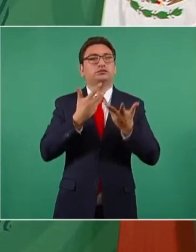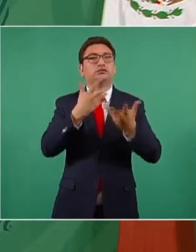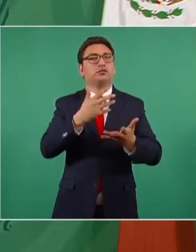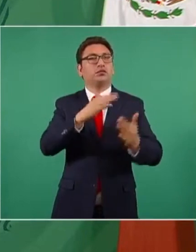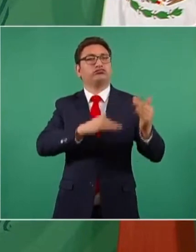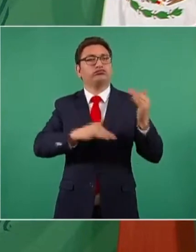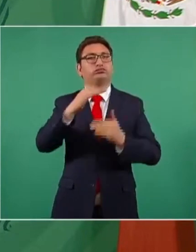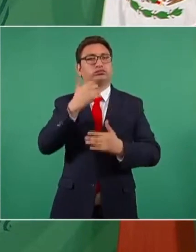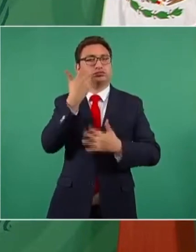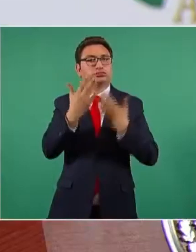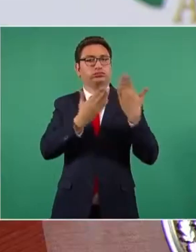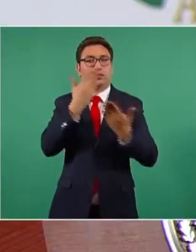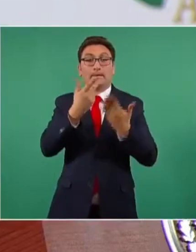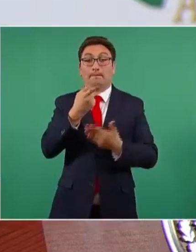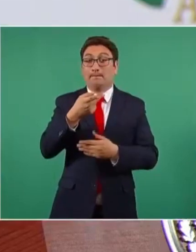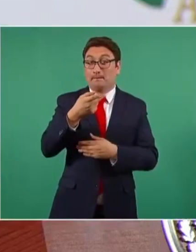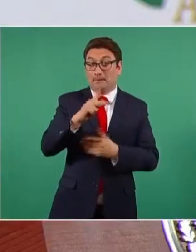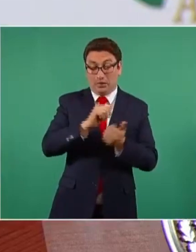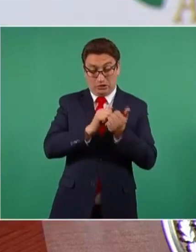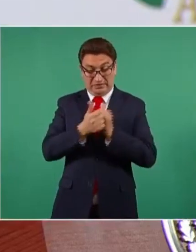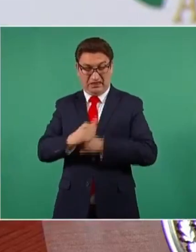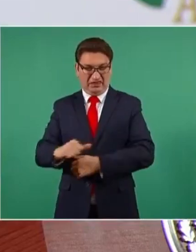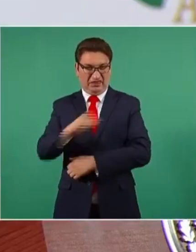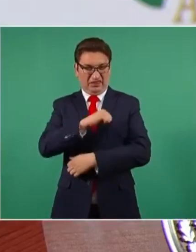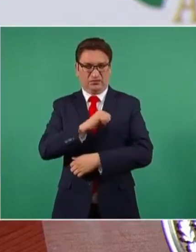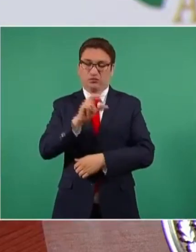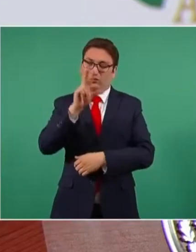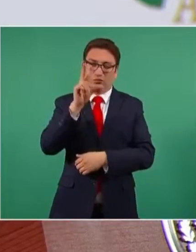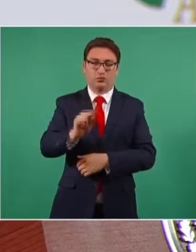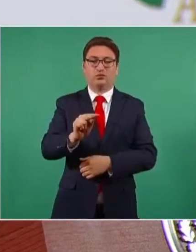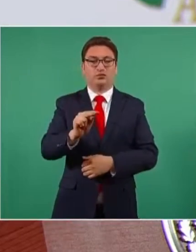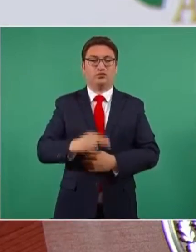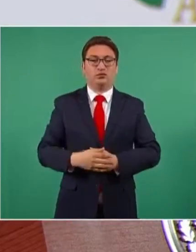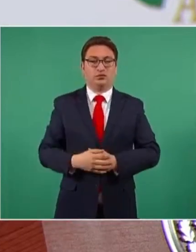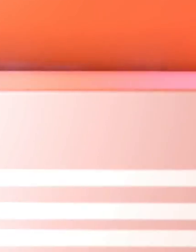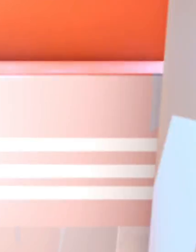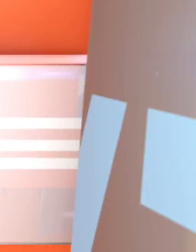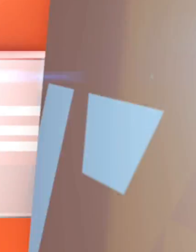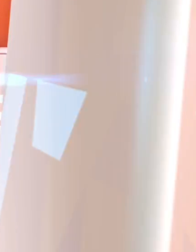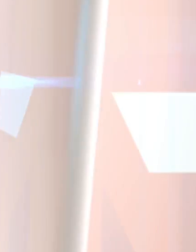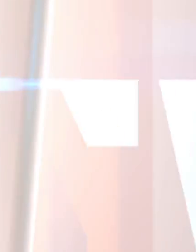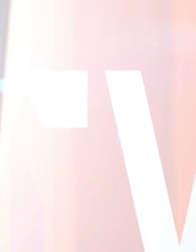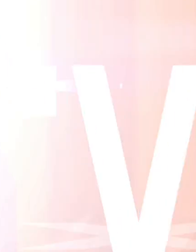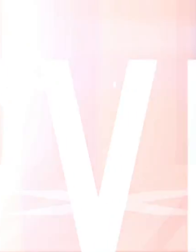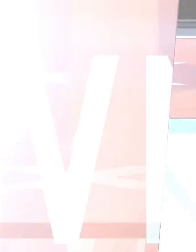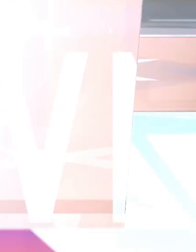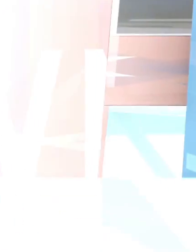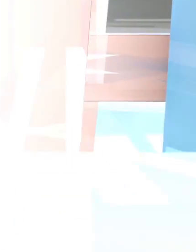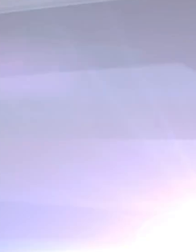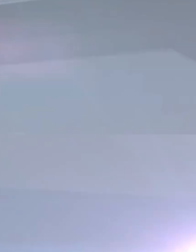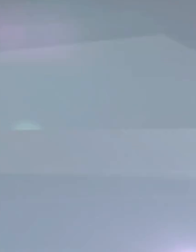ser fifí, asegura el presidente de la República, Andrés Manuel López Obrador. Iniciamos TVMX Noticias.